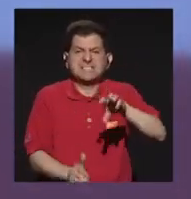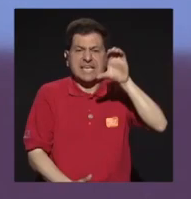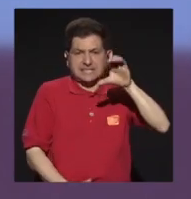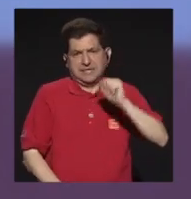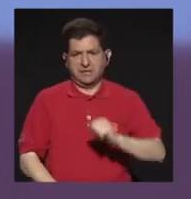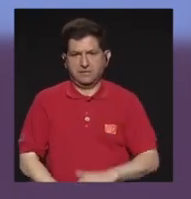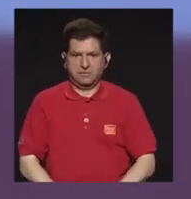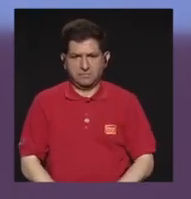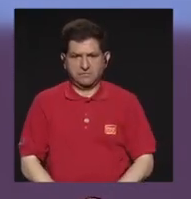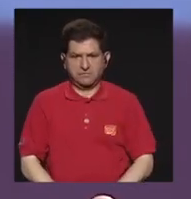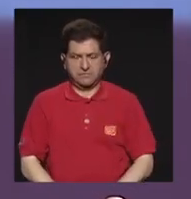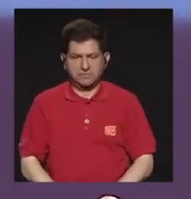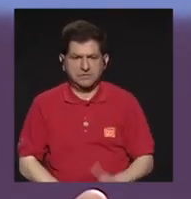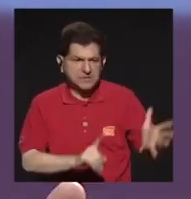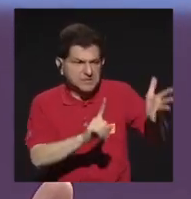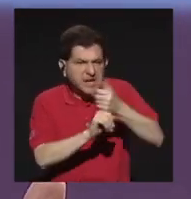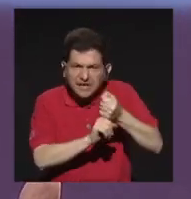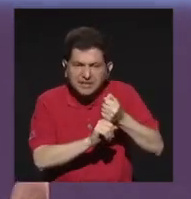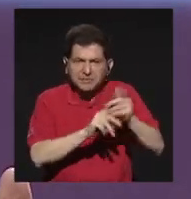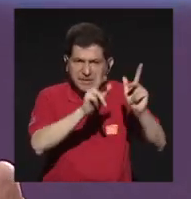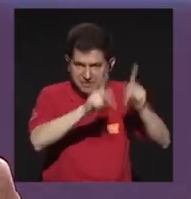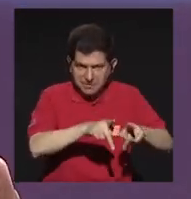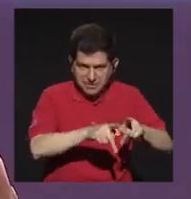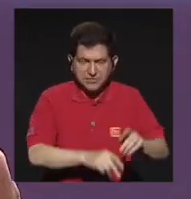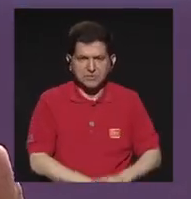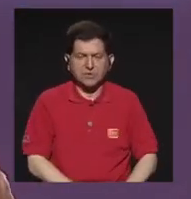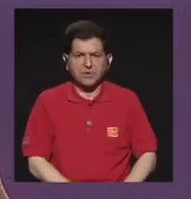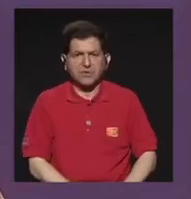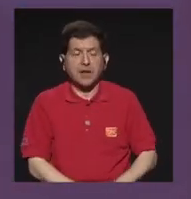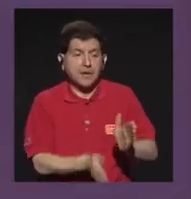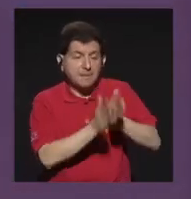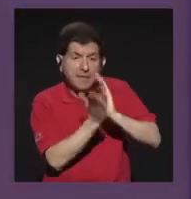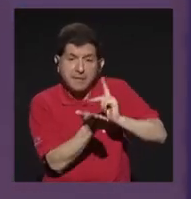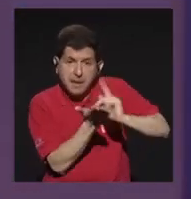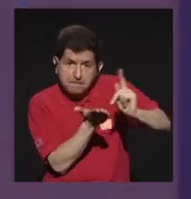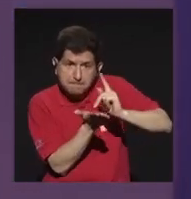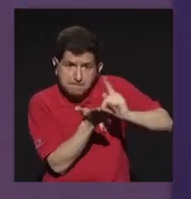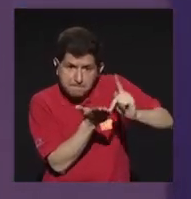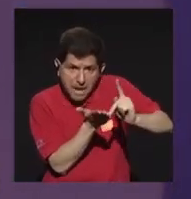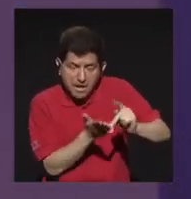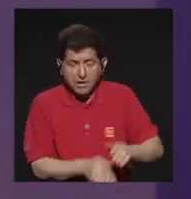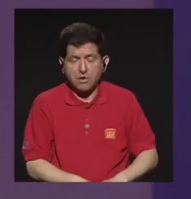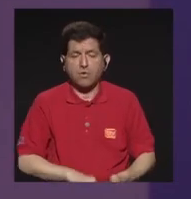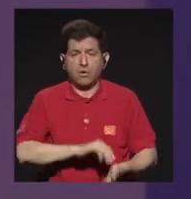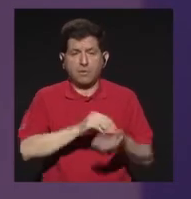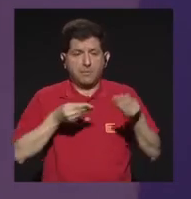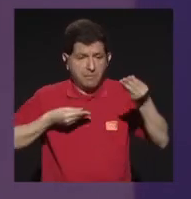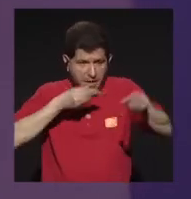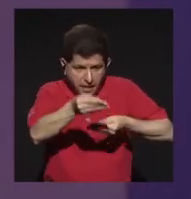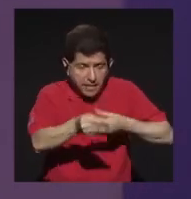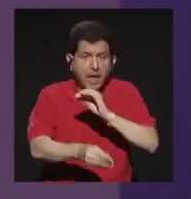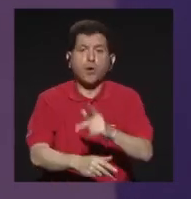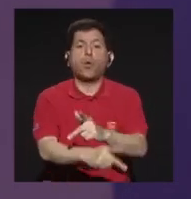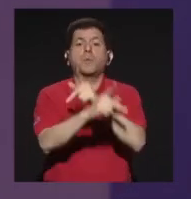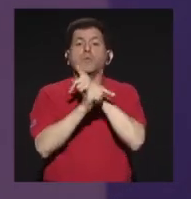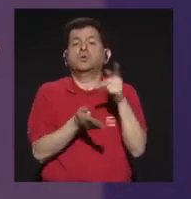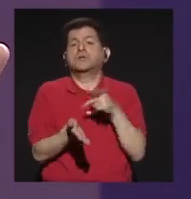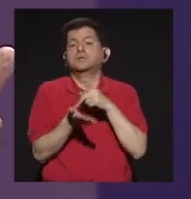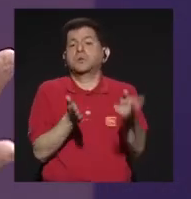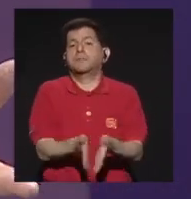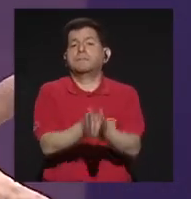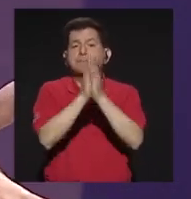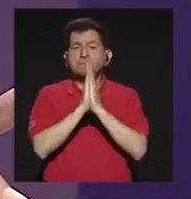hay el secuestro el cobro por extorsión o por protección en